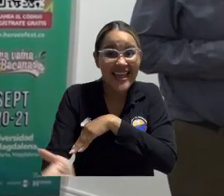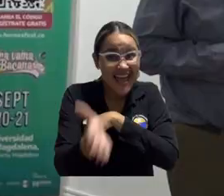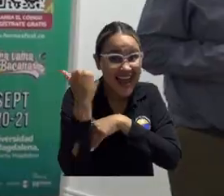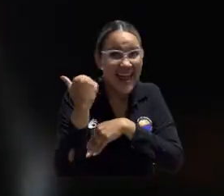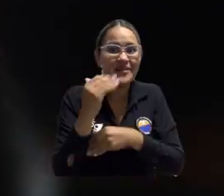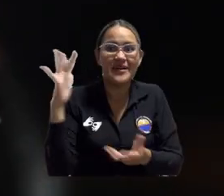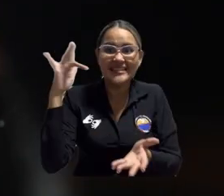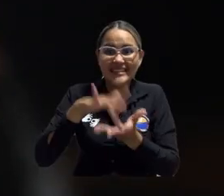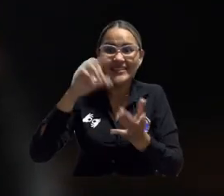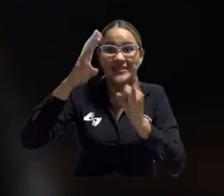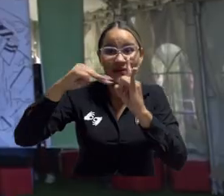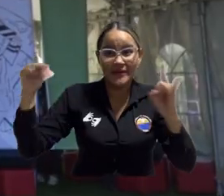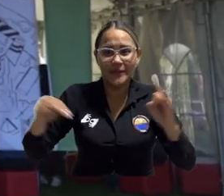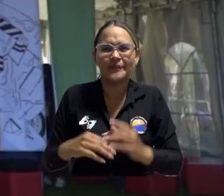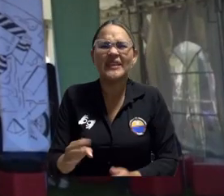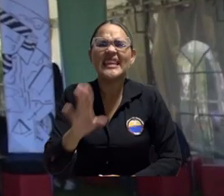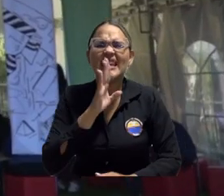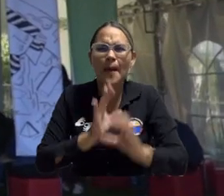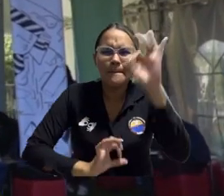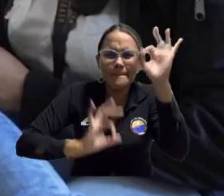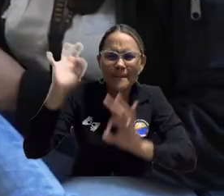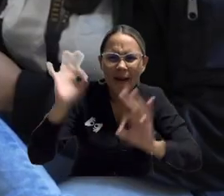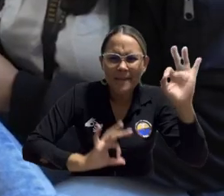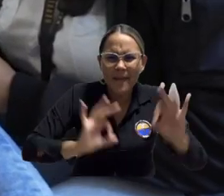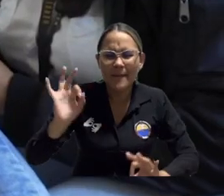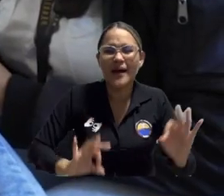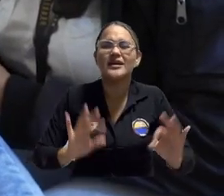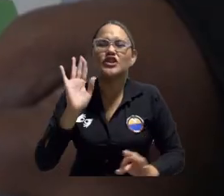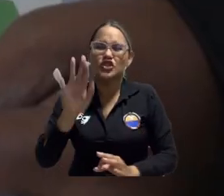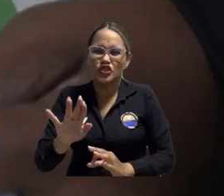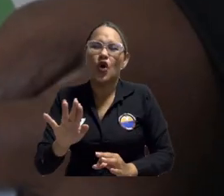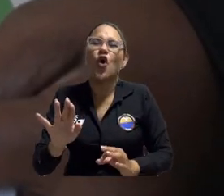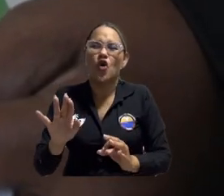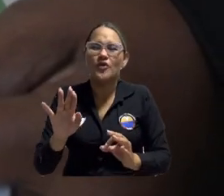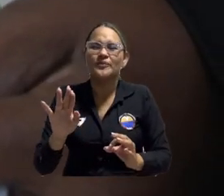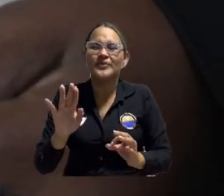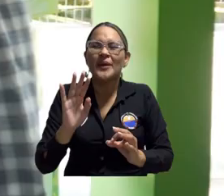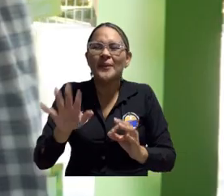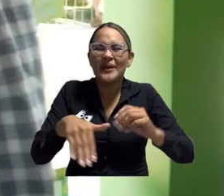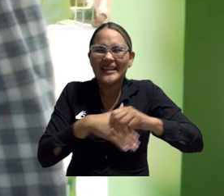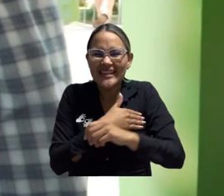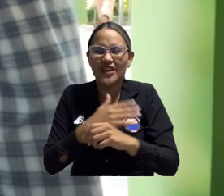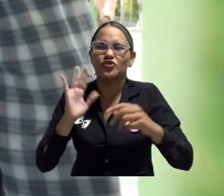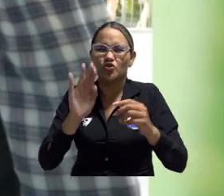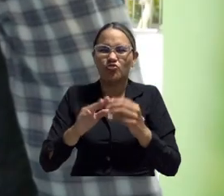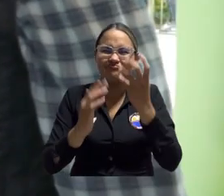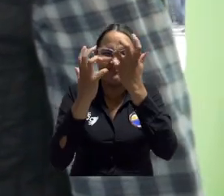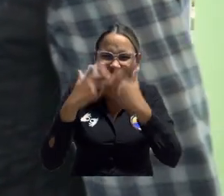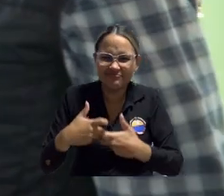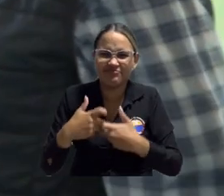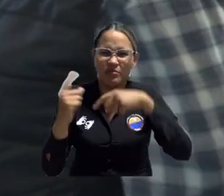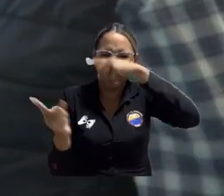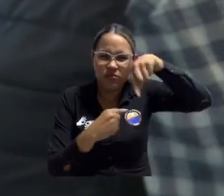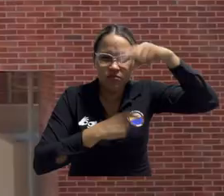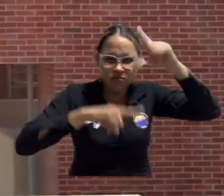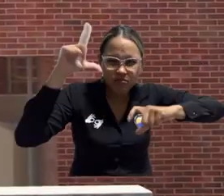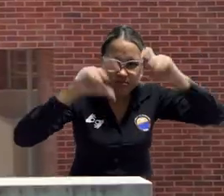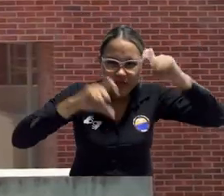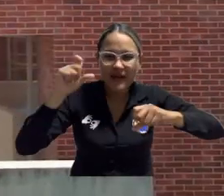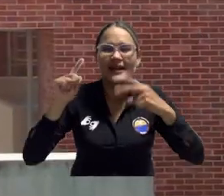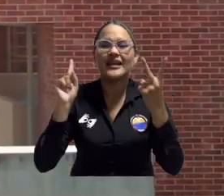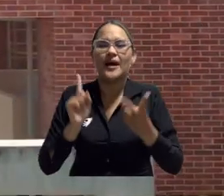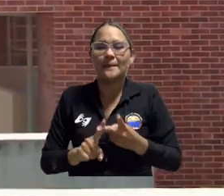gran evento. Héroes Fest es organizado por el Ministerio de Comercio, Industria y Turismo a través de Impulsa Colombia, con aliados